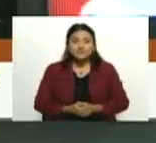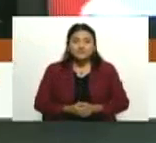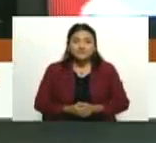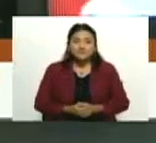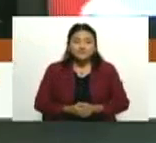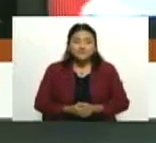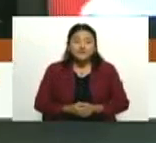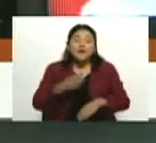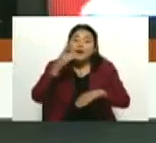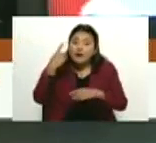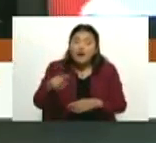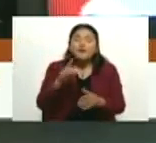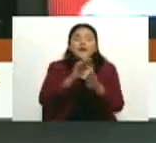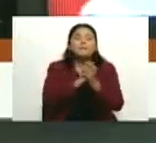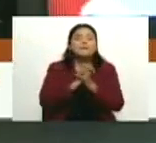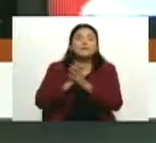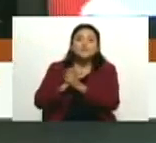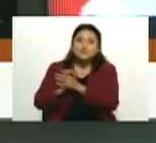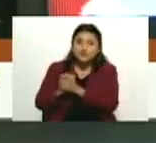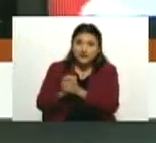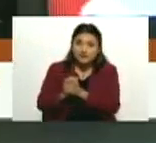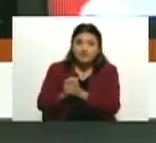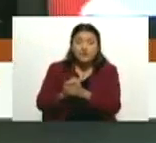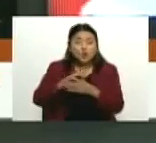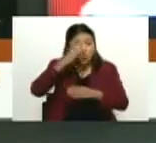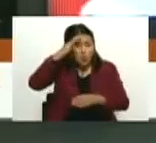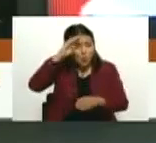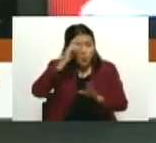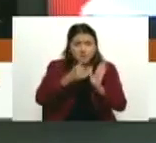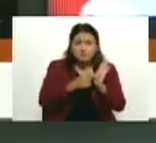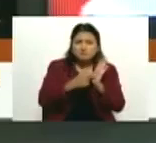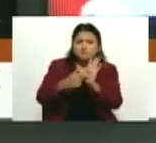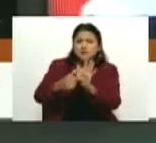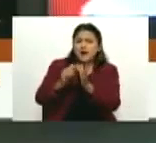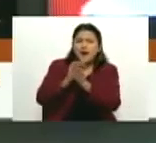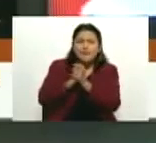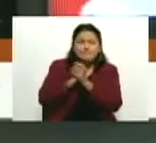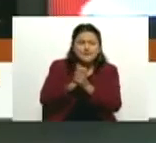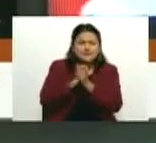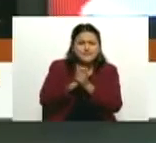¿Cuánta amistad ha dado Cuba? Ejemplo para el mundo.